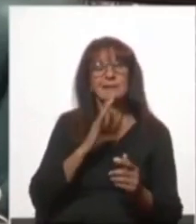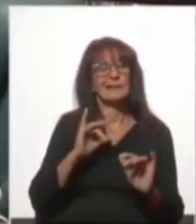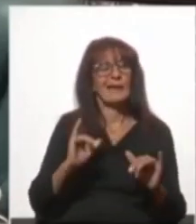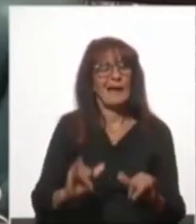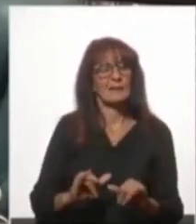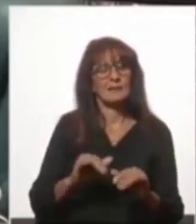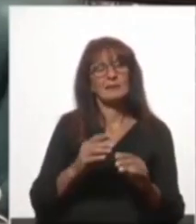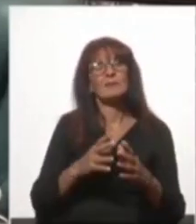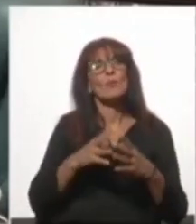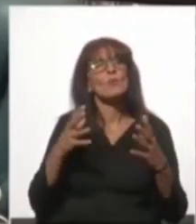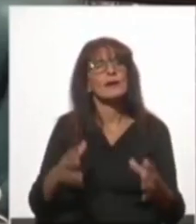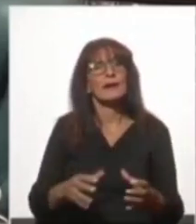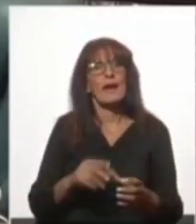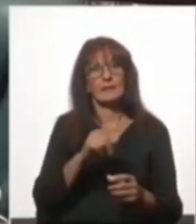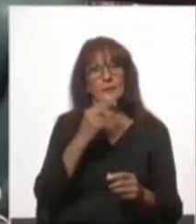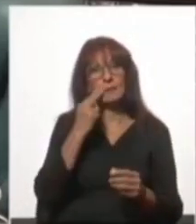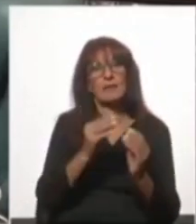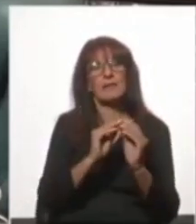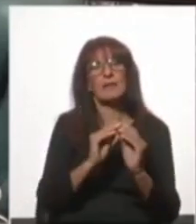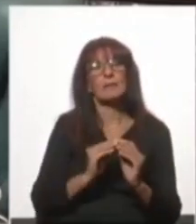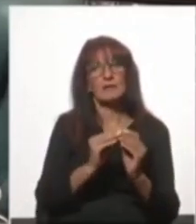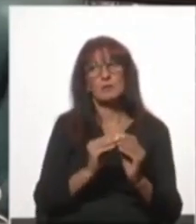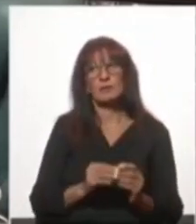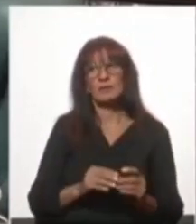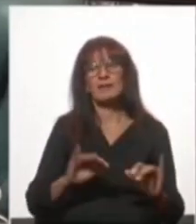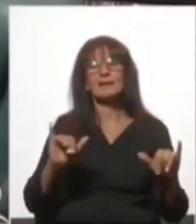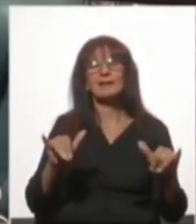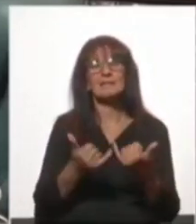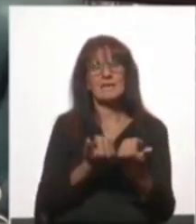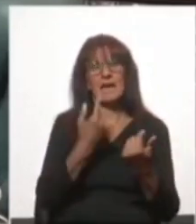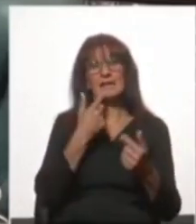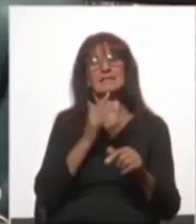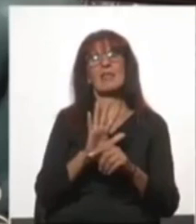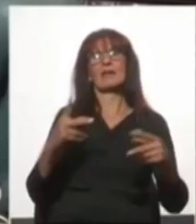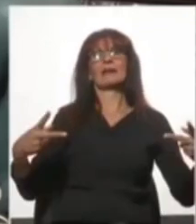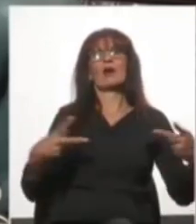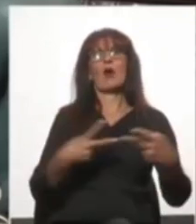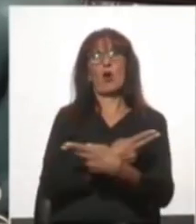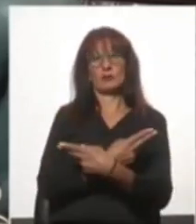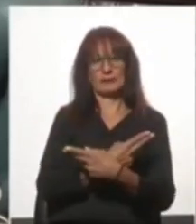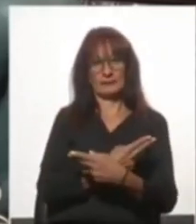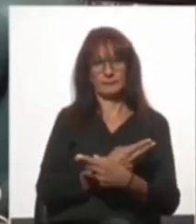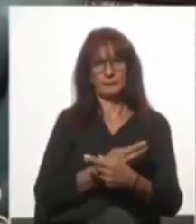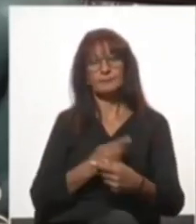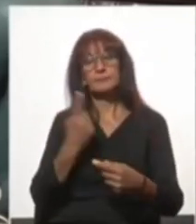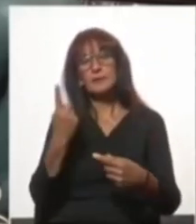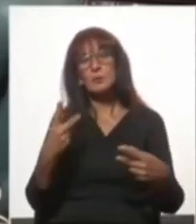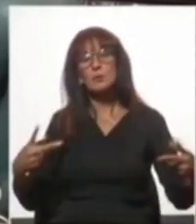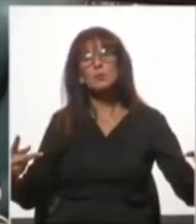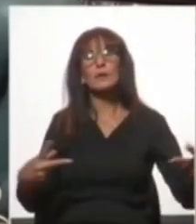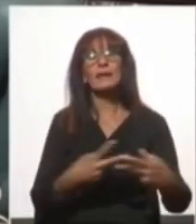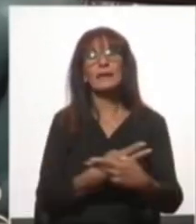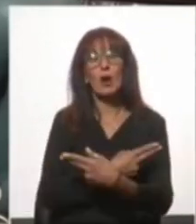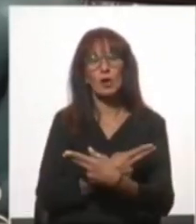entre la formulación de un presupuesto que ya es de recorte de por sí, es un recorte y un